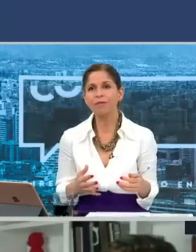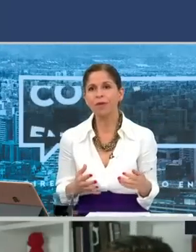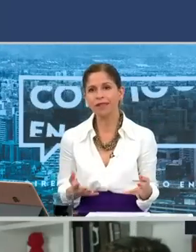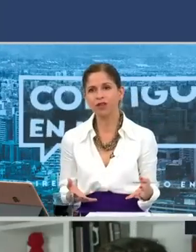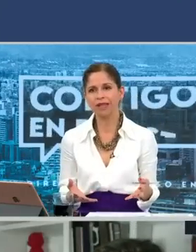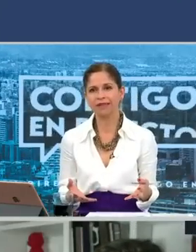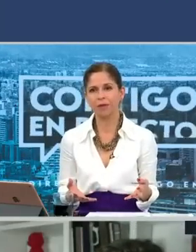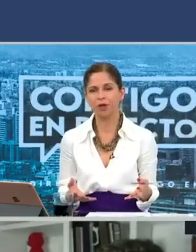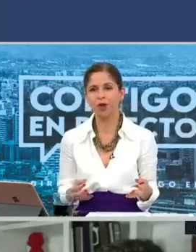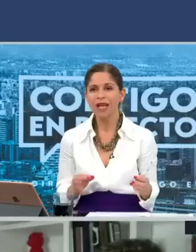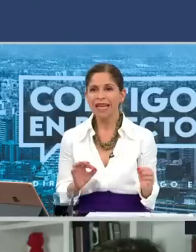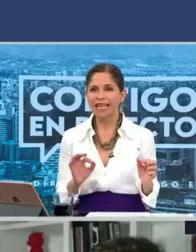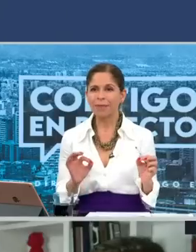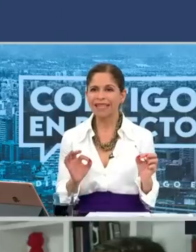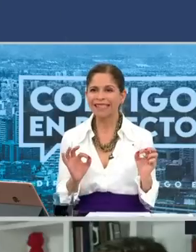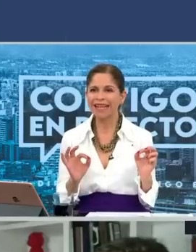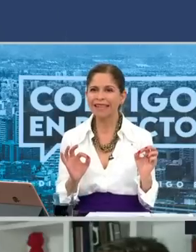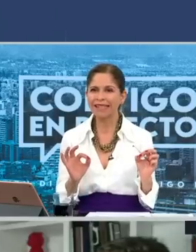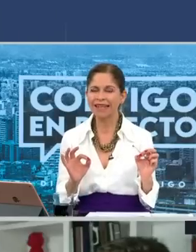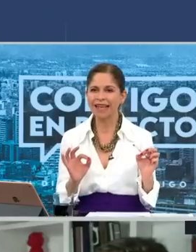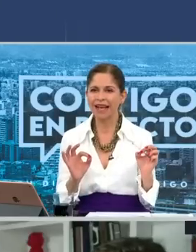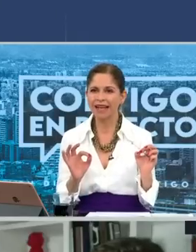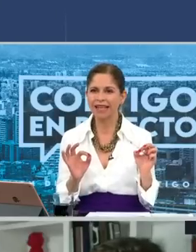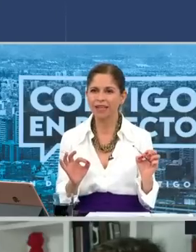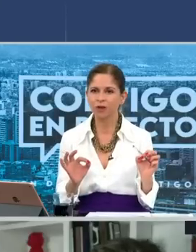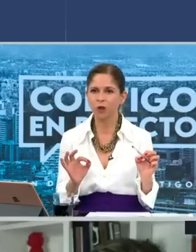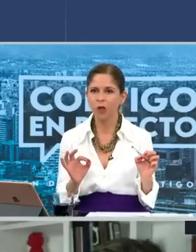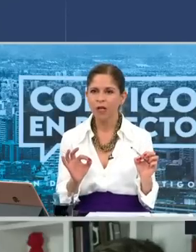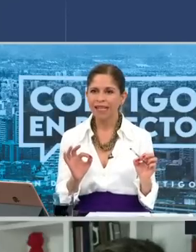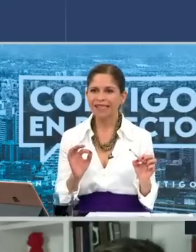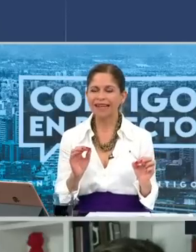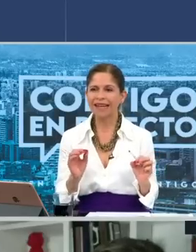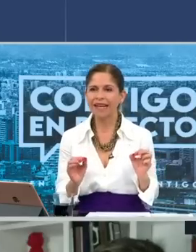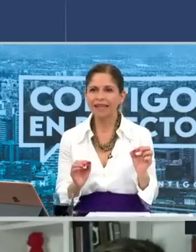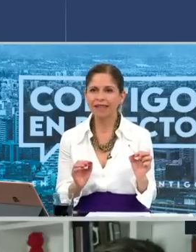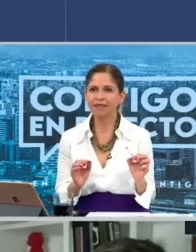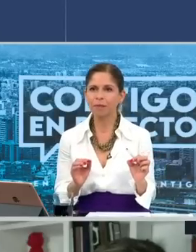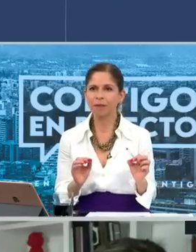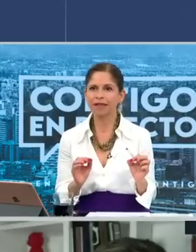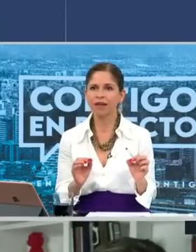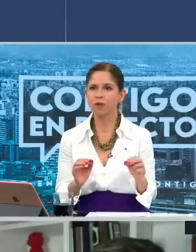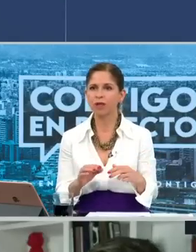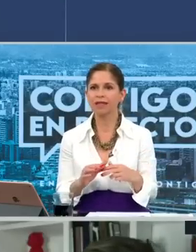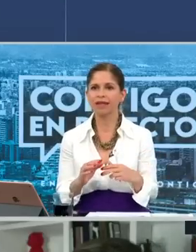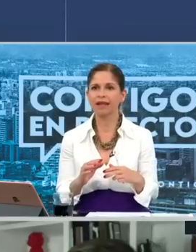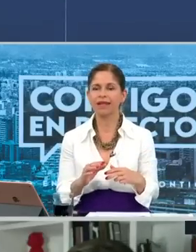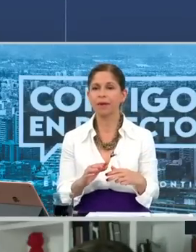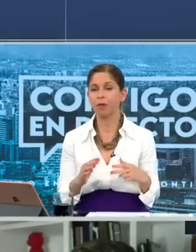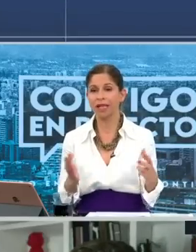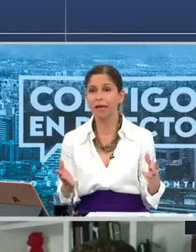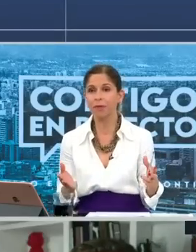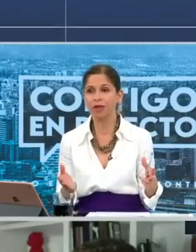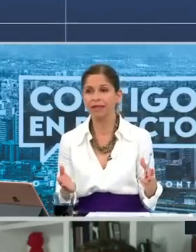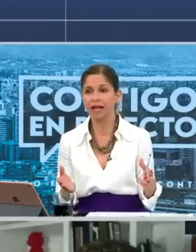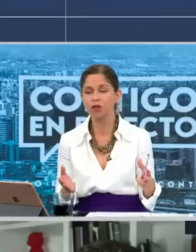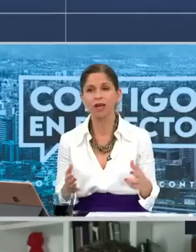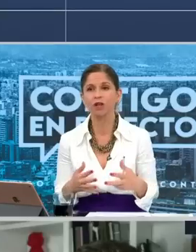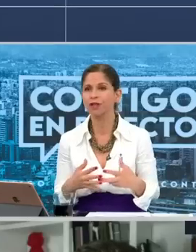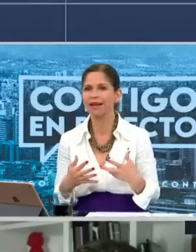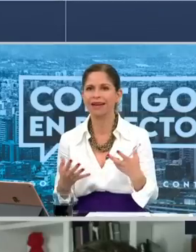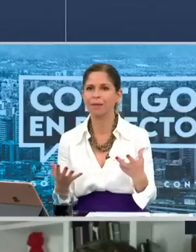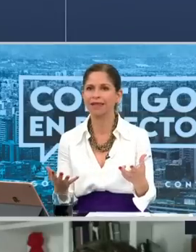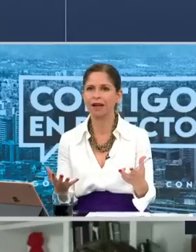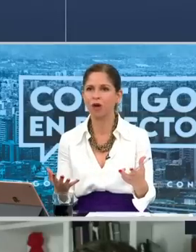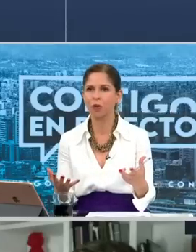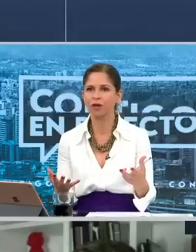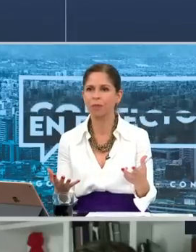todo por el momento en que estamos, ¿no? Que pareciera ser que cada gesto se lee y se interpreta como una señal de, por ejemplo, en este caso de